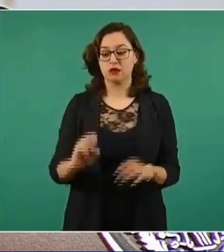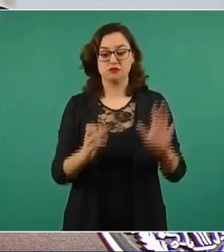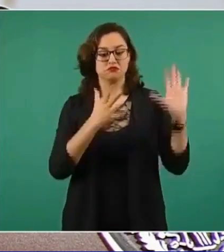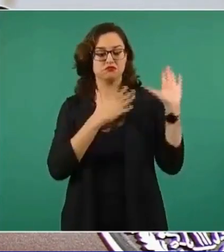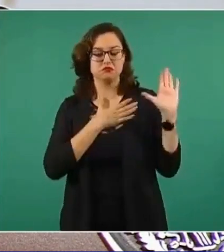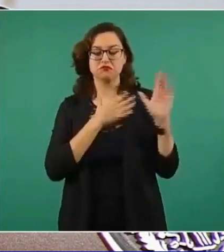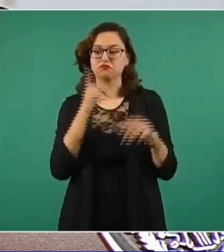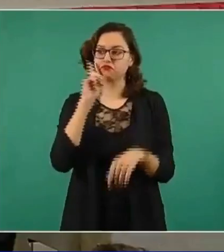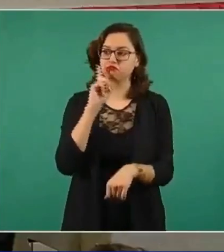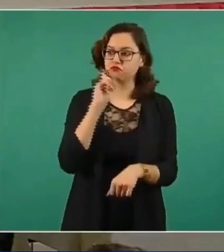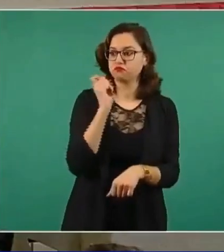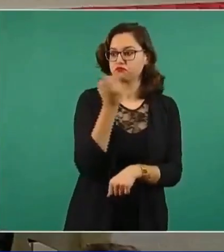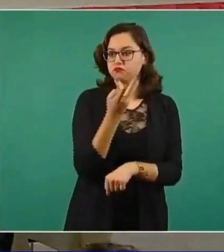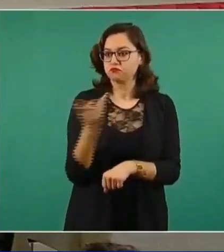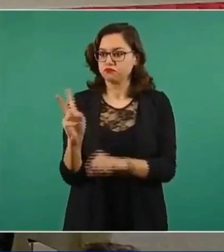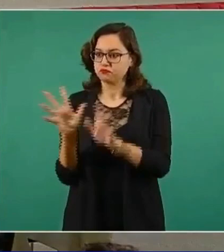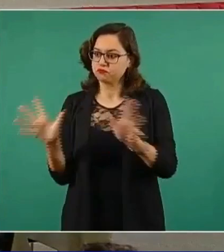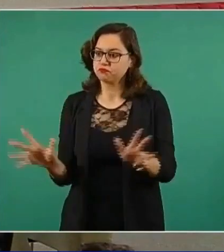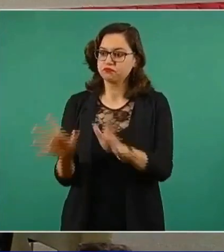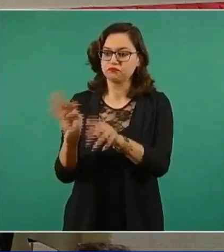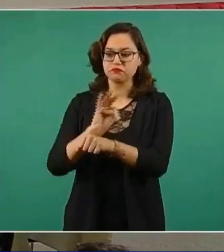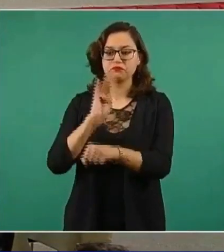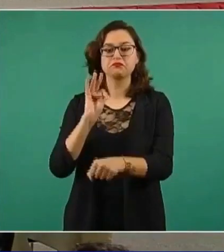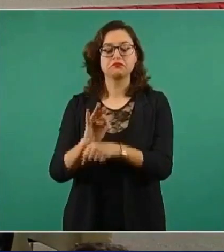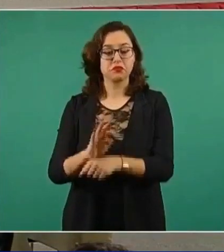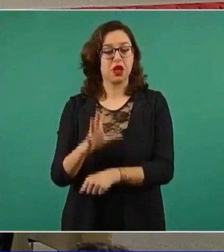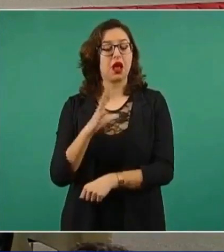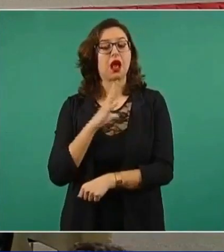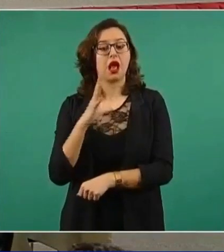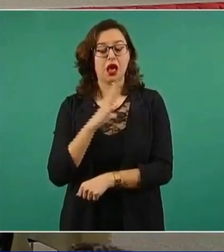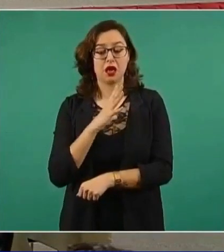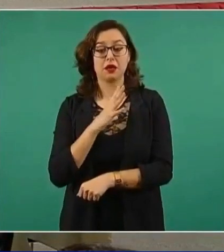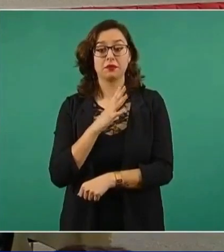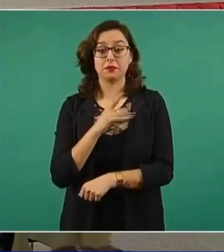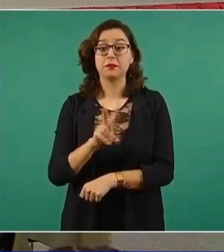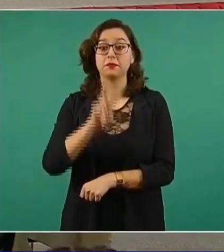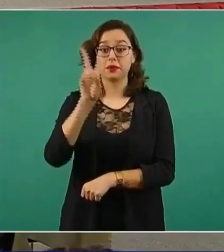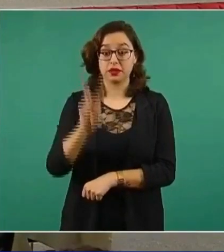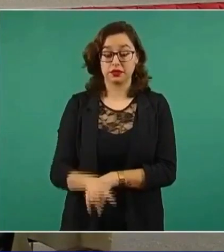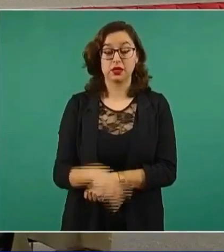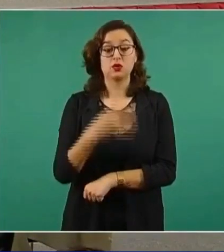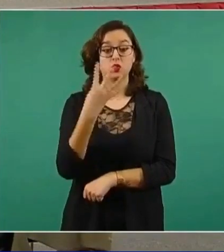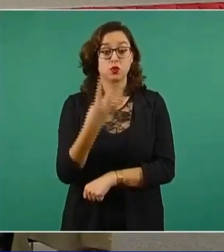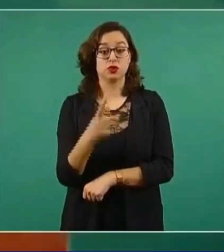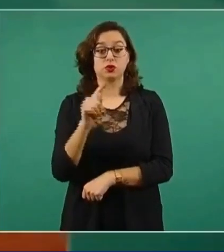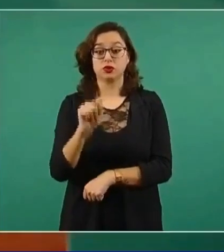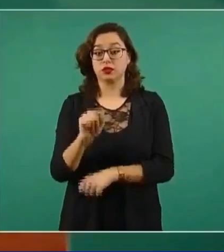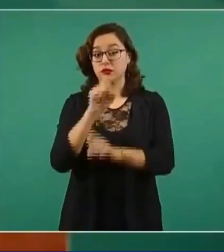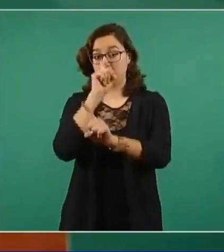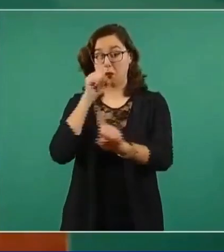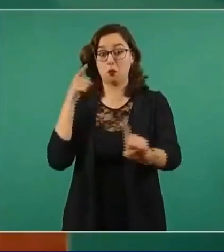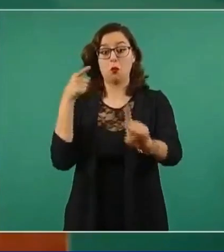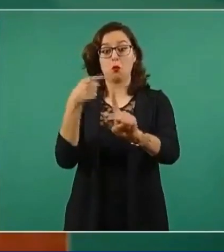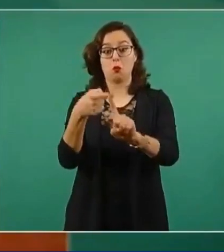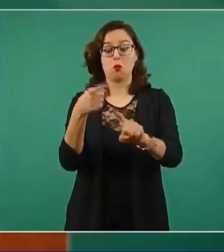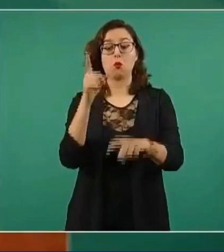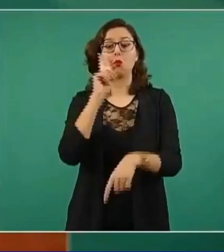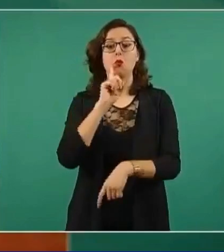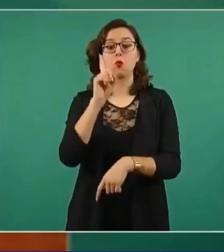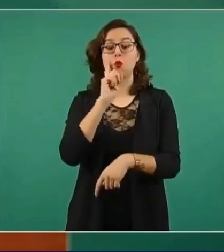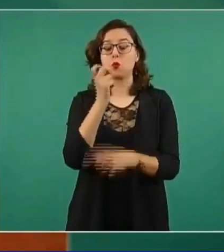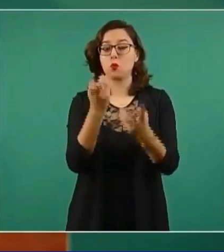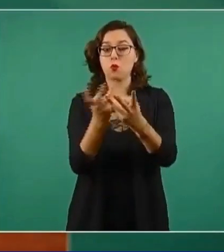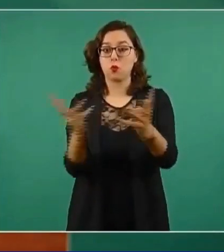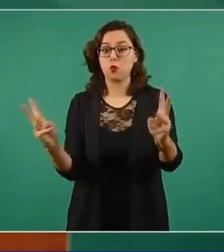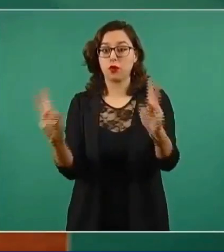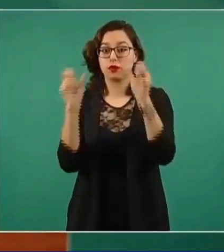mujeres. Por eso decimos que las mujeres están al centro de la Cuarta Transformación y que la Cuarta